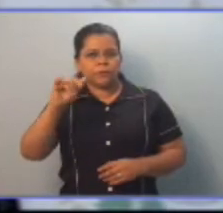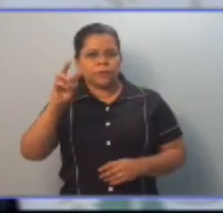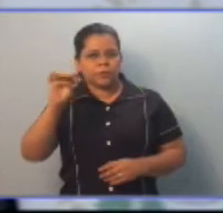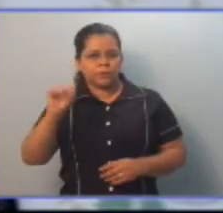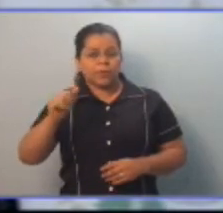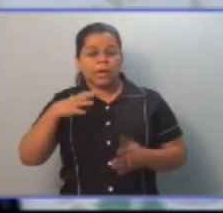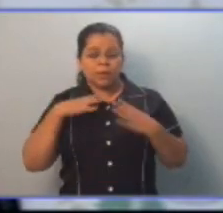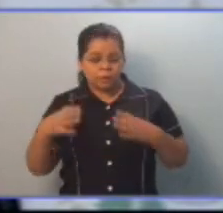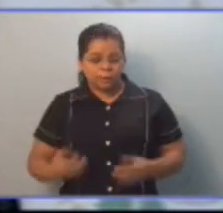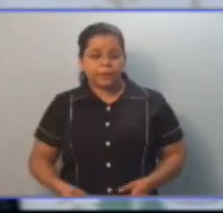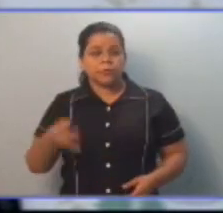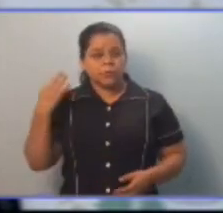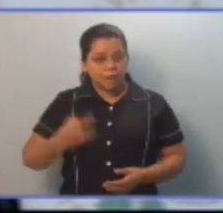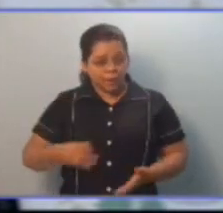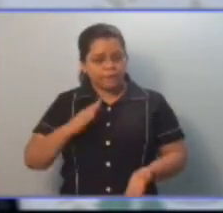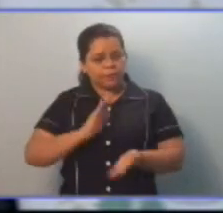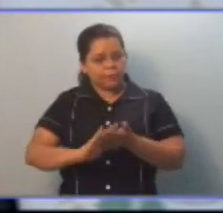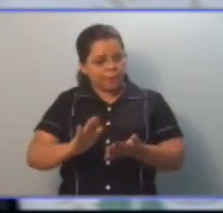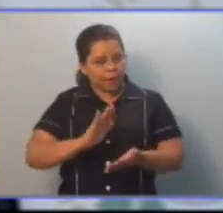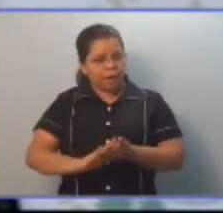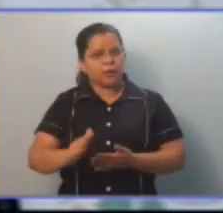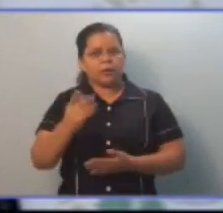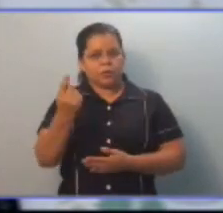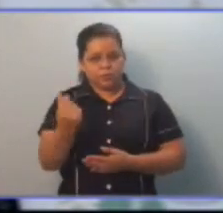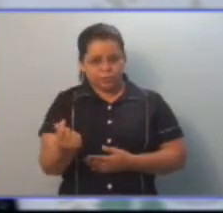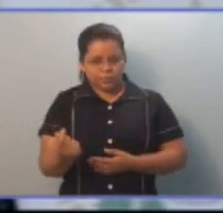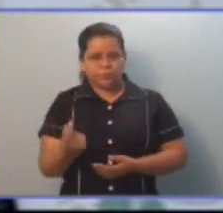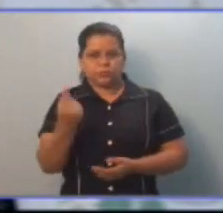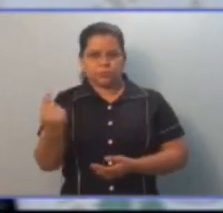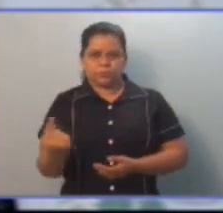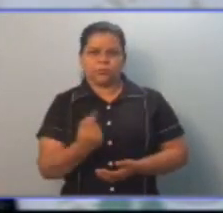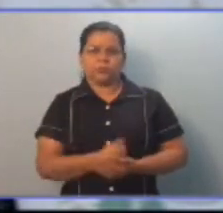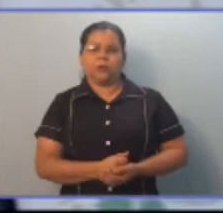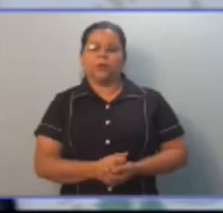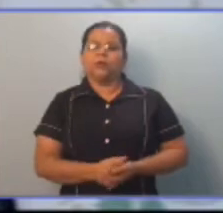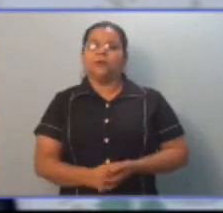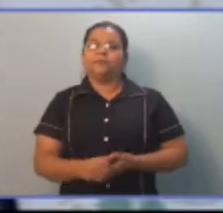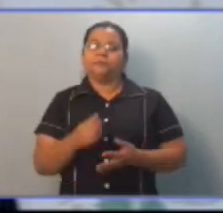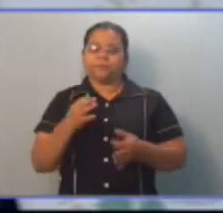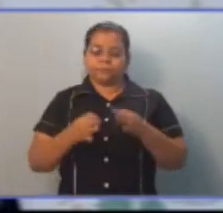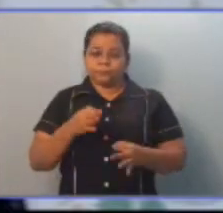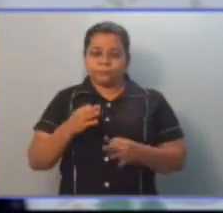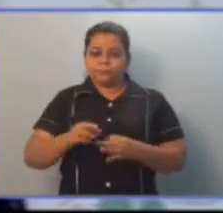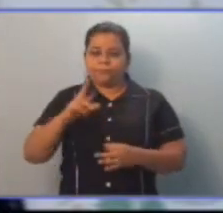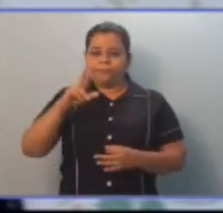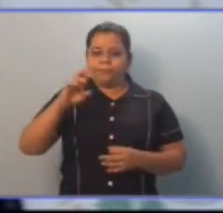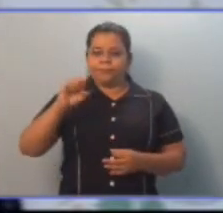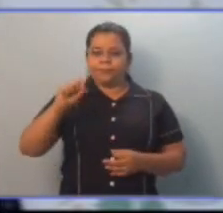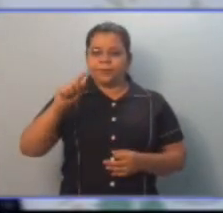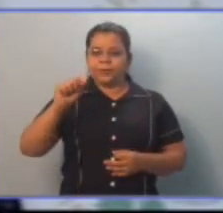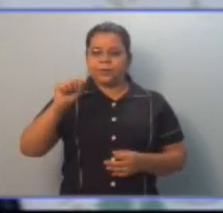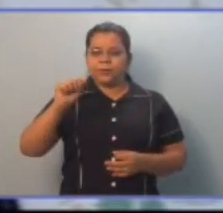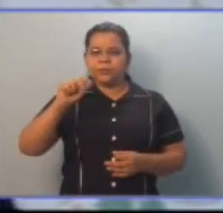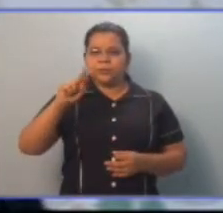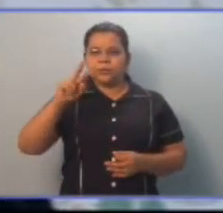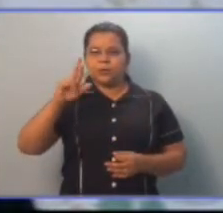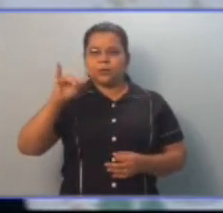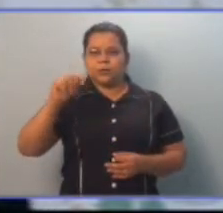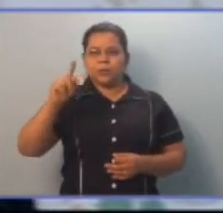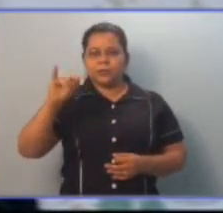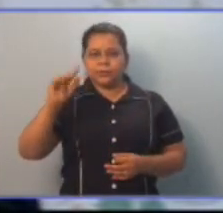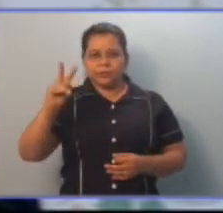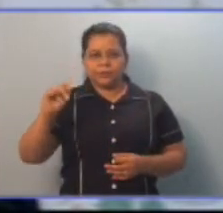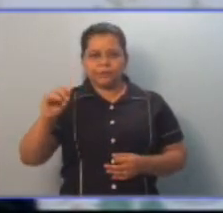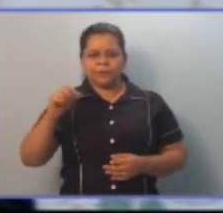debe resarcir precisamente a esas víctimas. La justicia restaurativa. Miren, en otros países